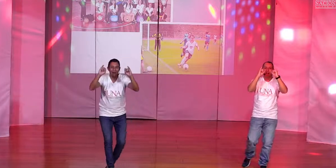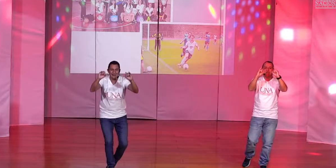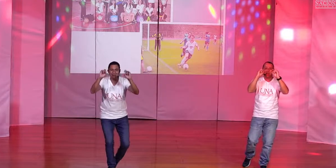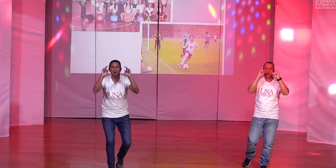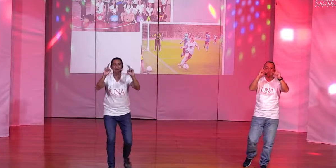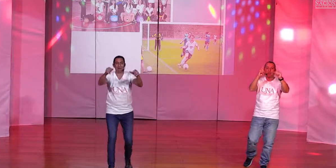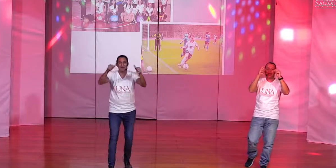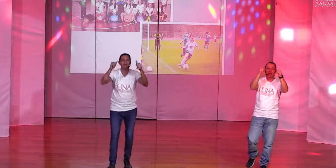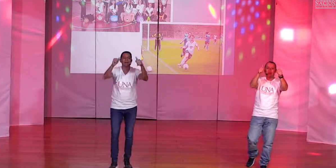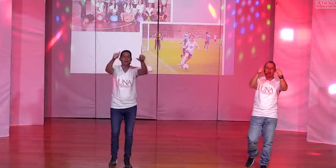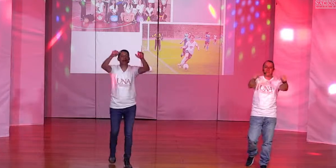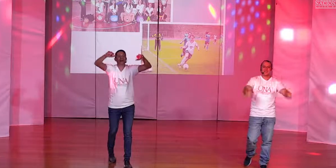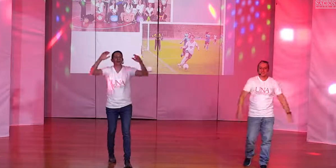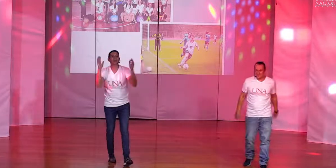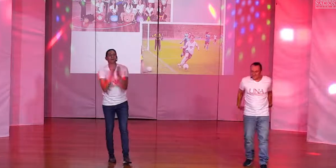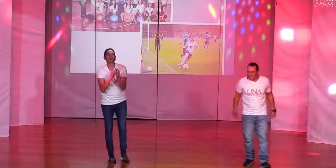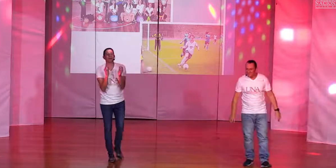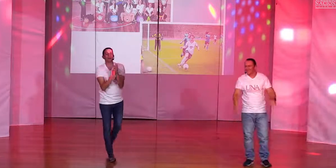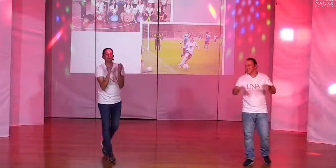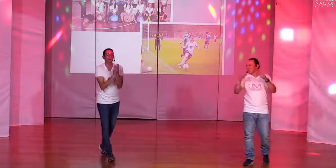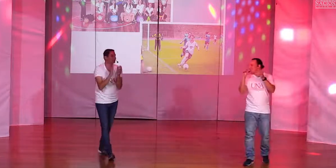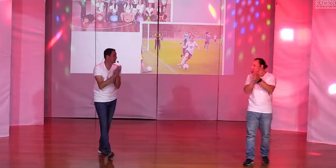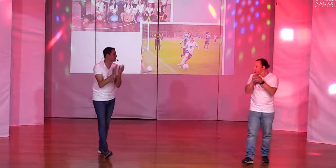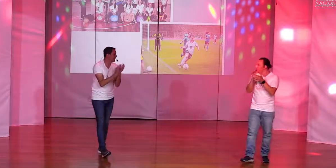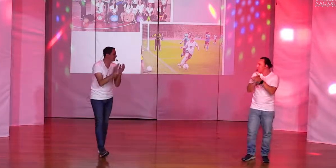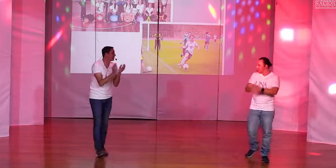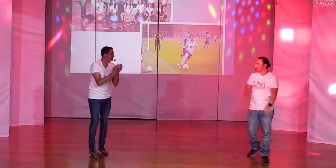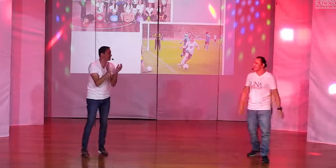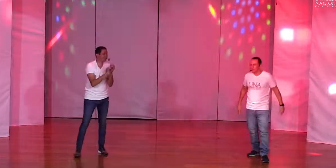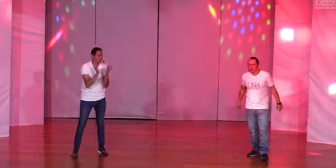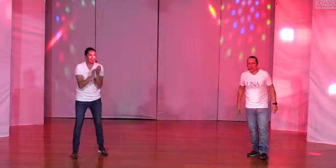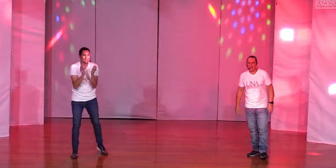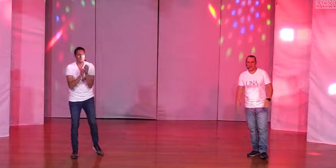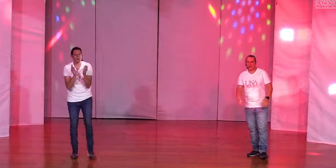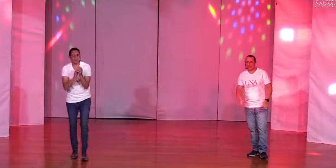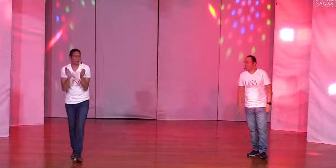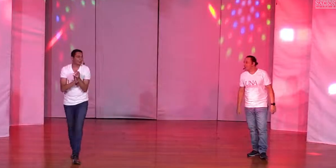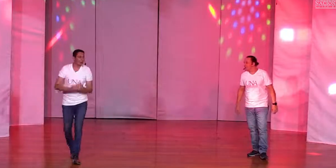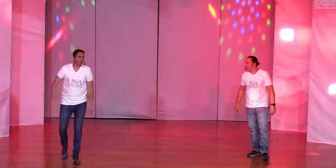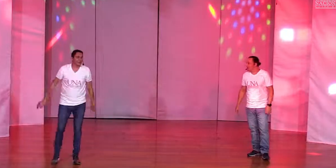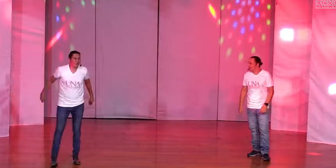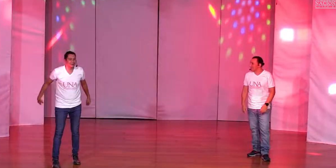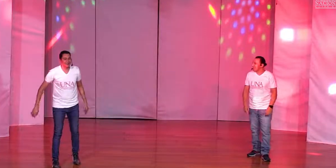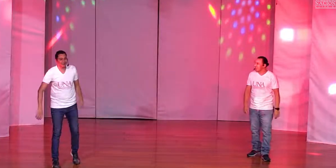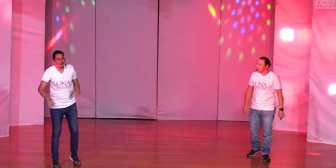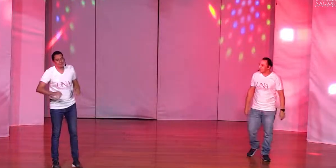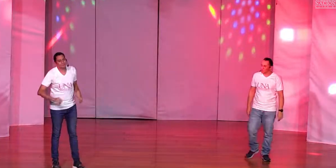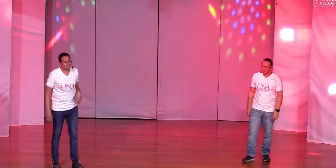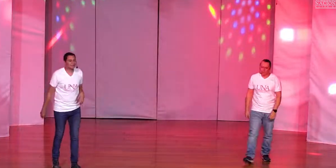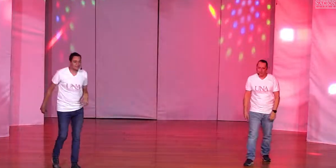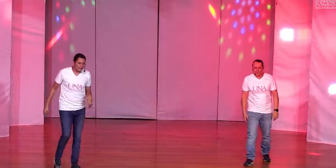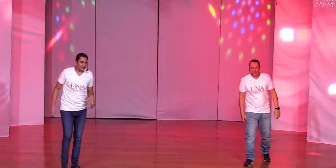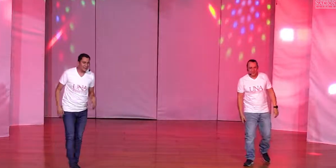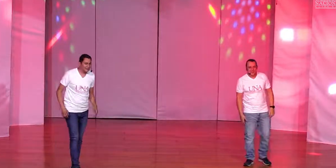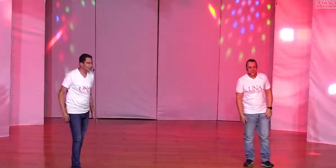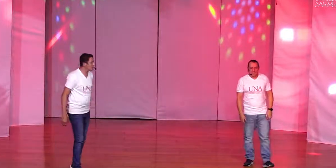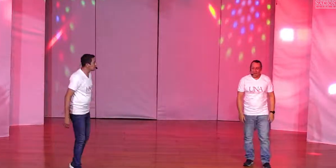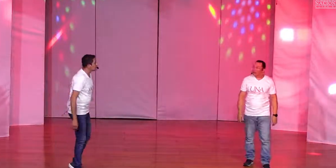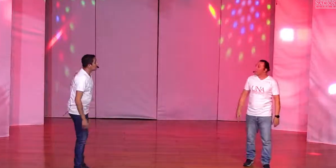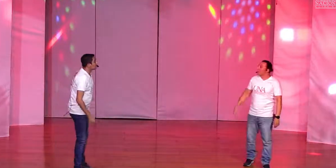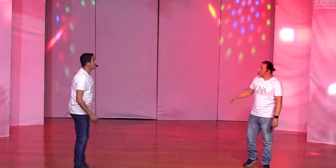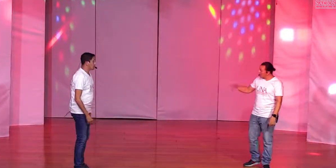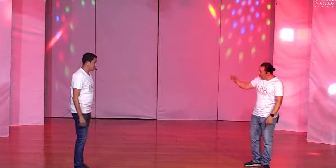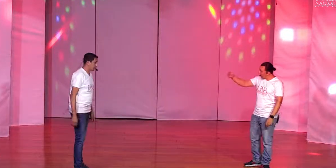palo, palito, palo, Ok, un aplauso para ustedes, buen, buenísimo. Sí, espero que, buenísimo, que lo hayan hecho ahí en la casa. Excelente. Y que hayan disfrutado.